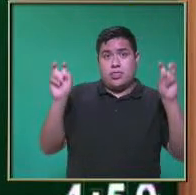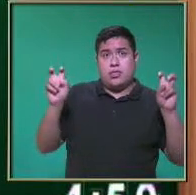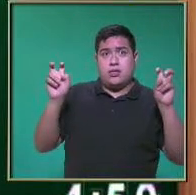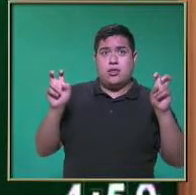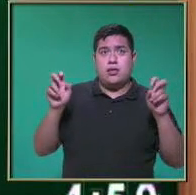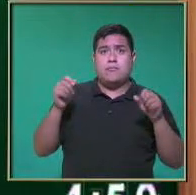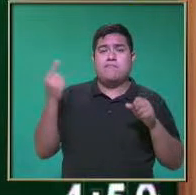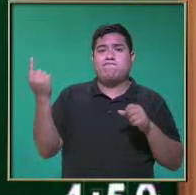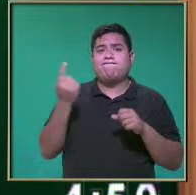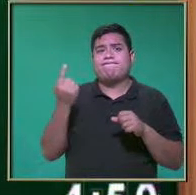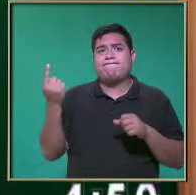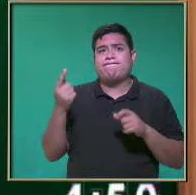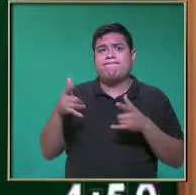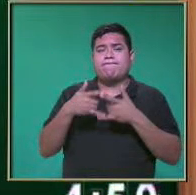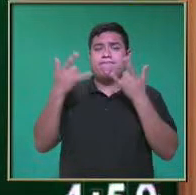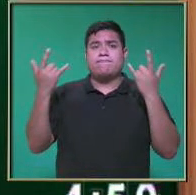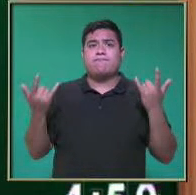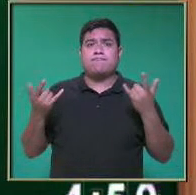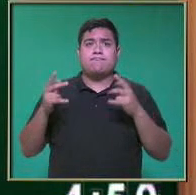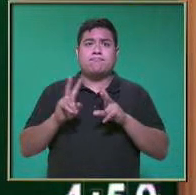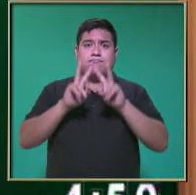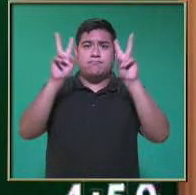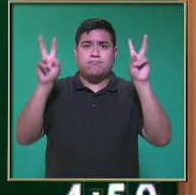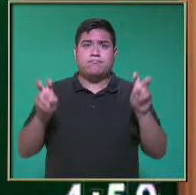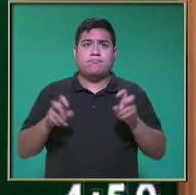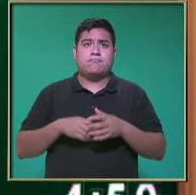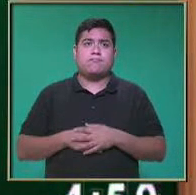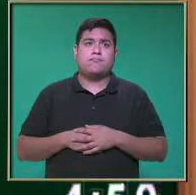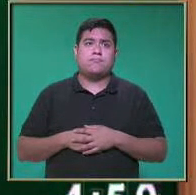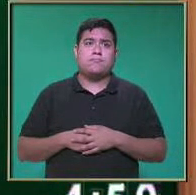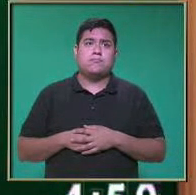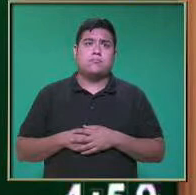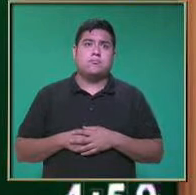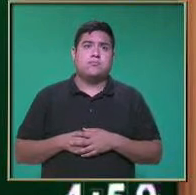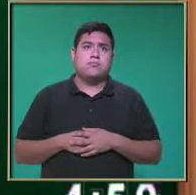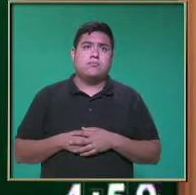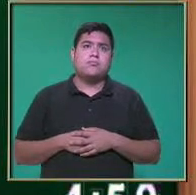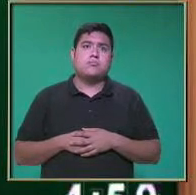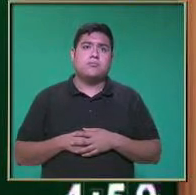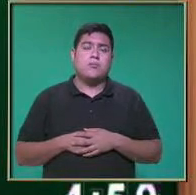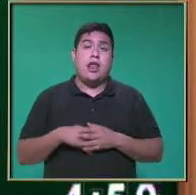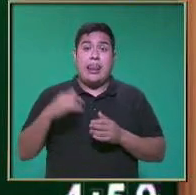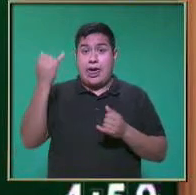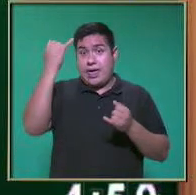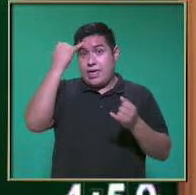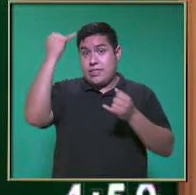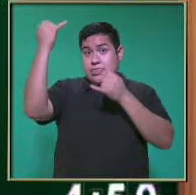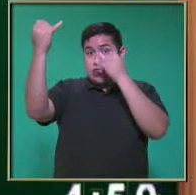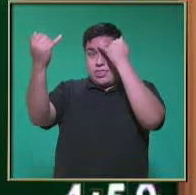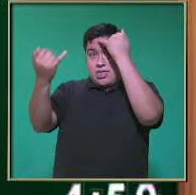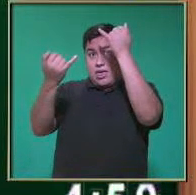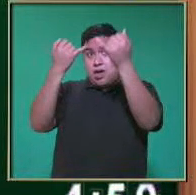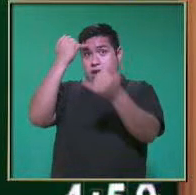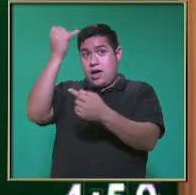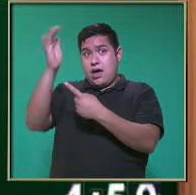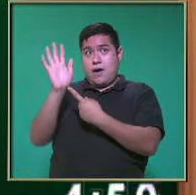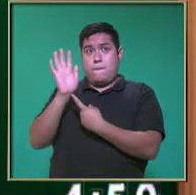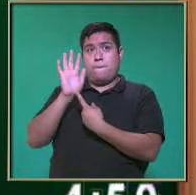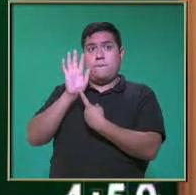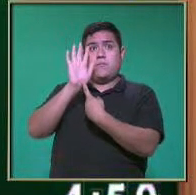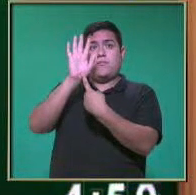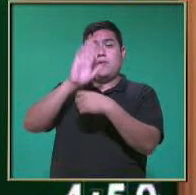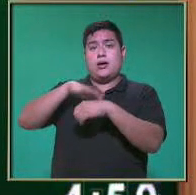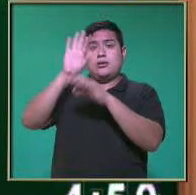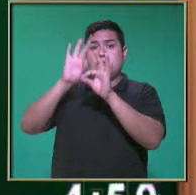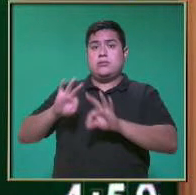¿Qué es el tema de una historia? Well, the topic gives us an idea of what the story will be about.